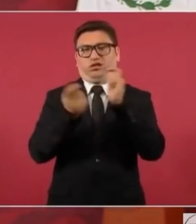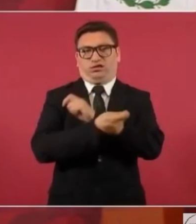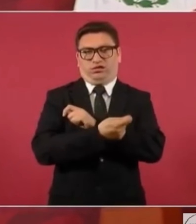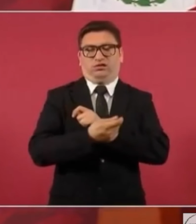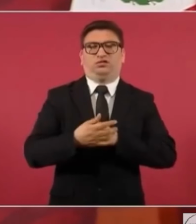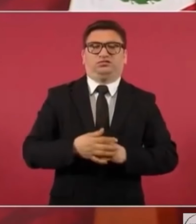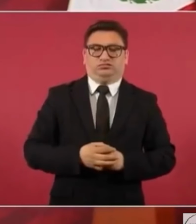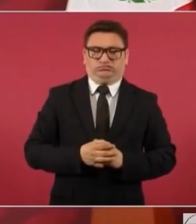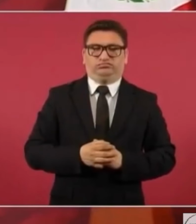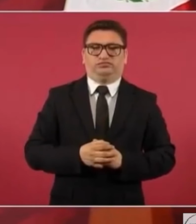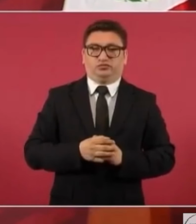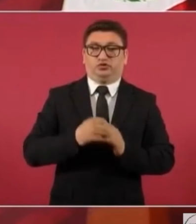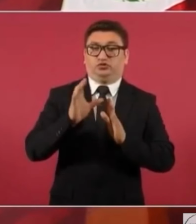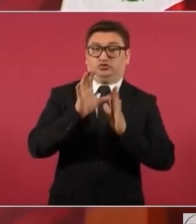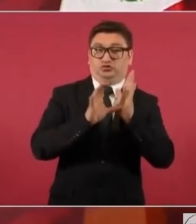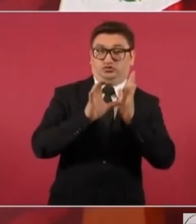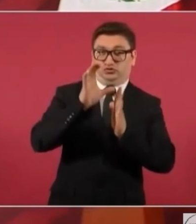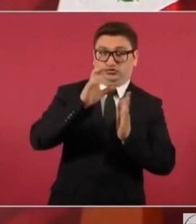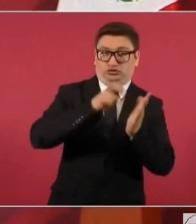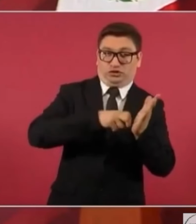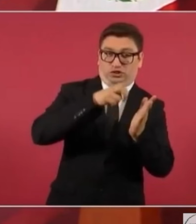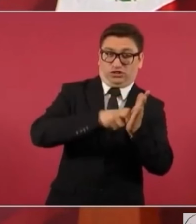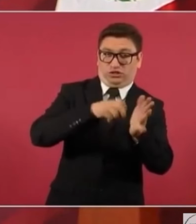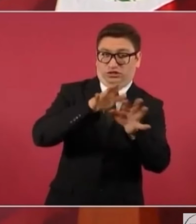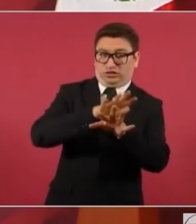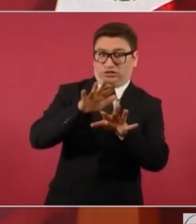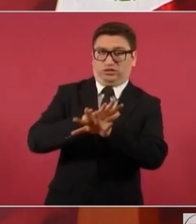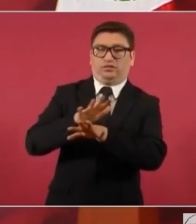se reformó la Constitución